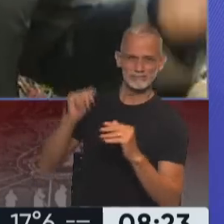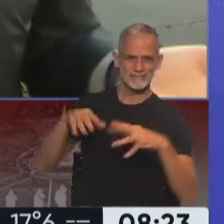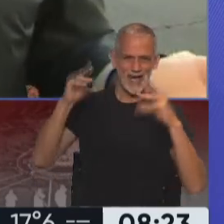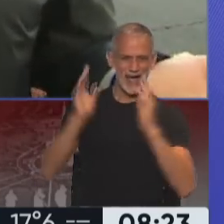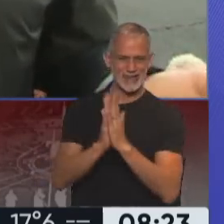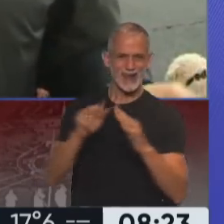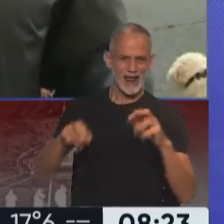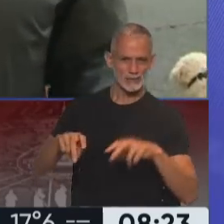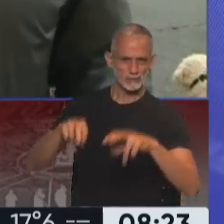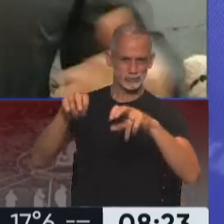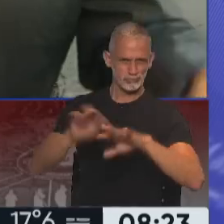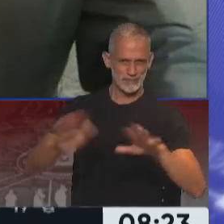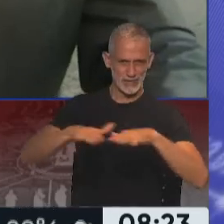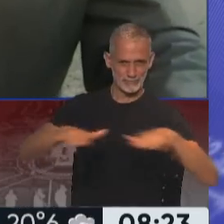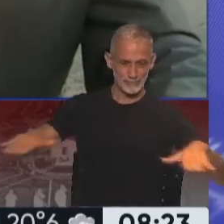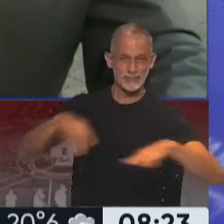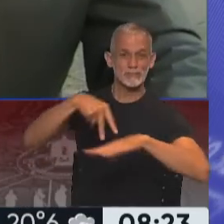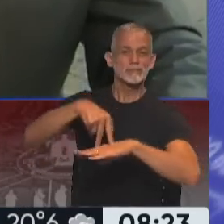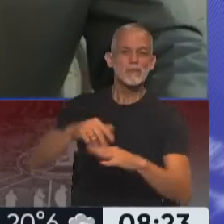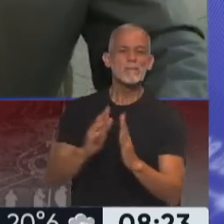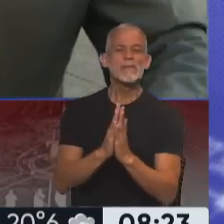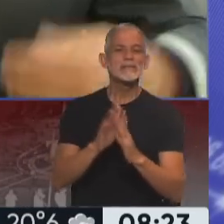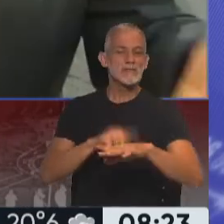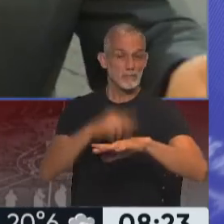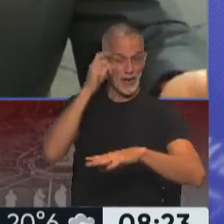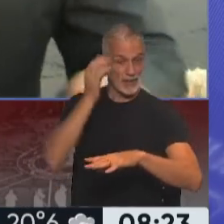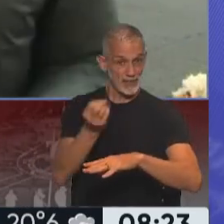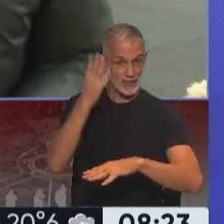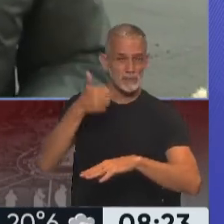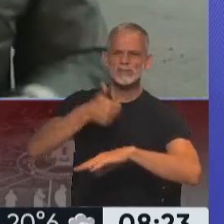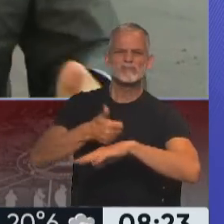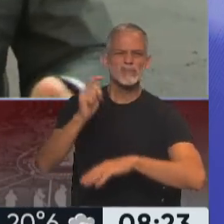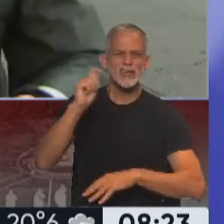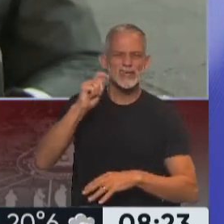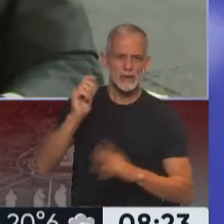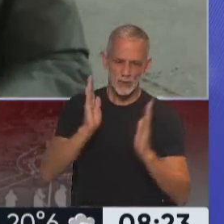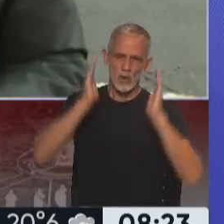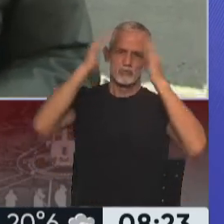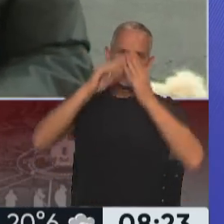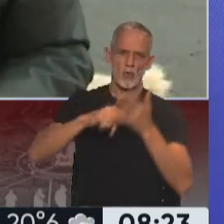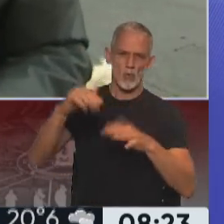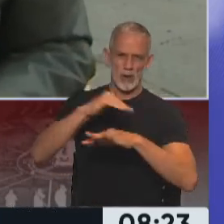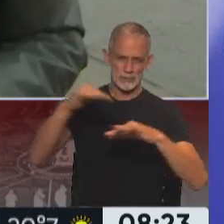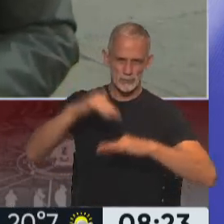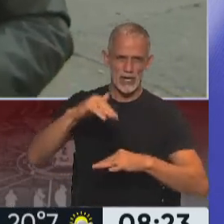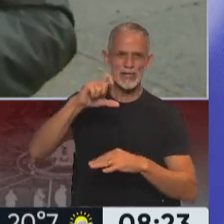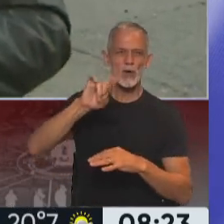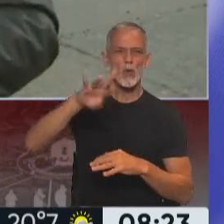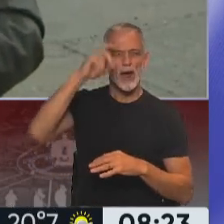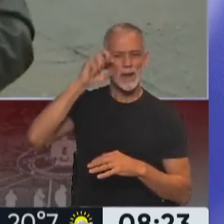en la escalinata de la catedral para la misa que va a ser a partir de las 10, que la va a dar el arzobispo de Buenos Aires, García